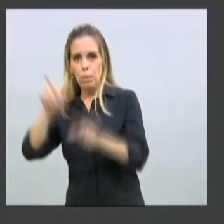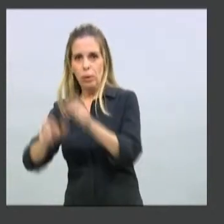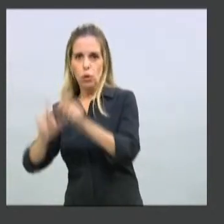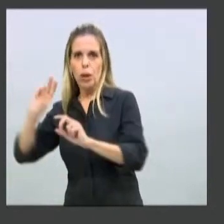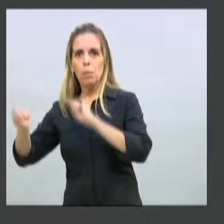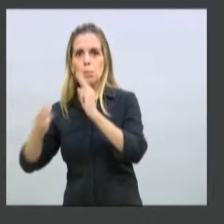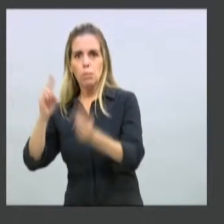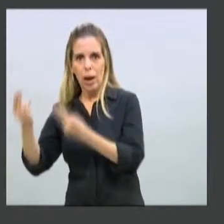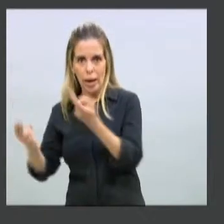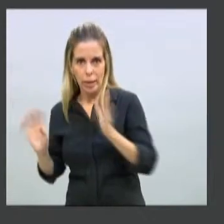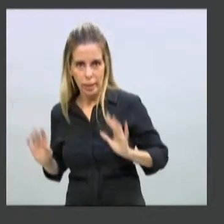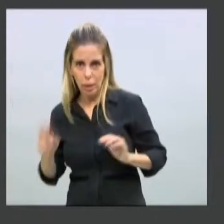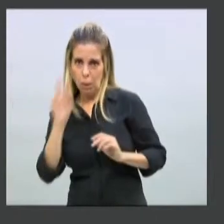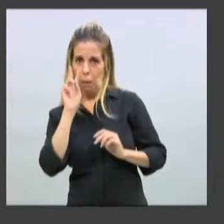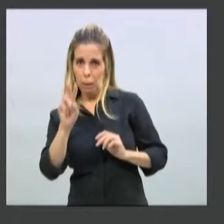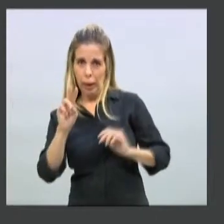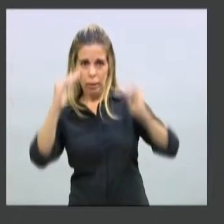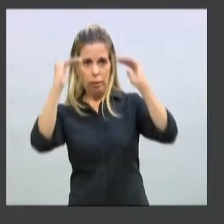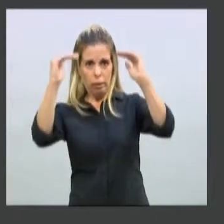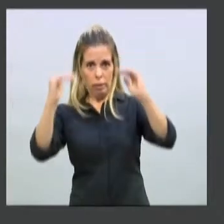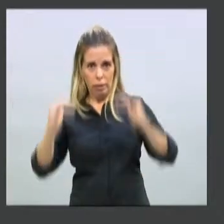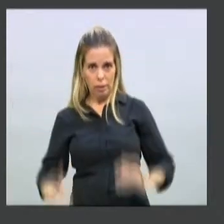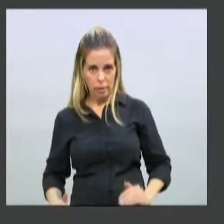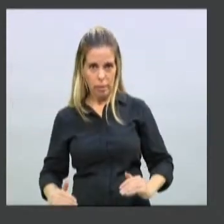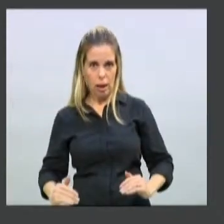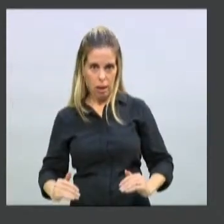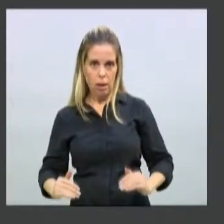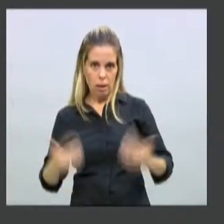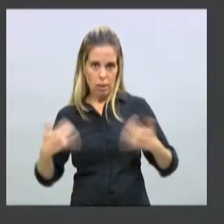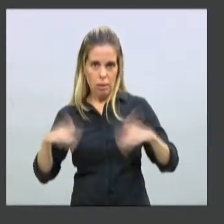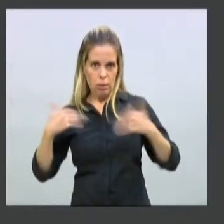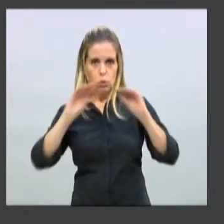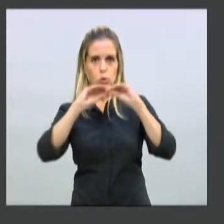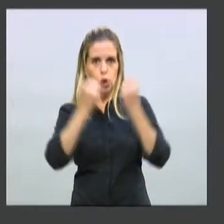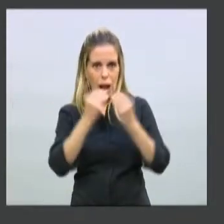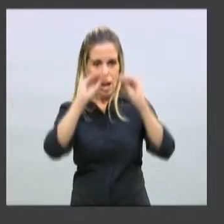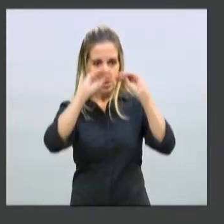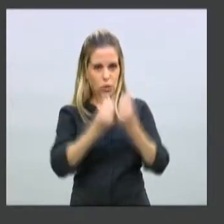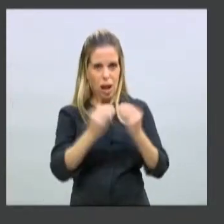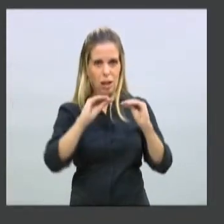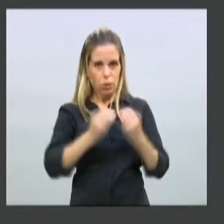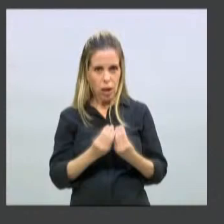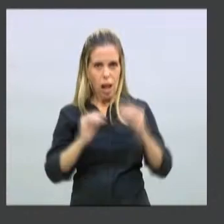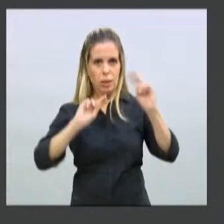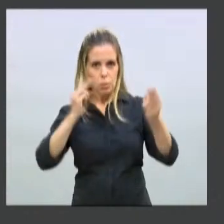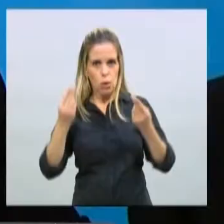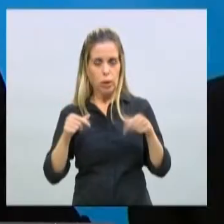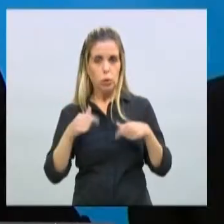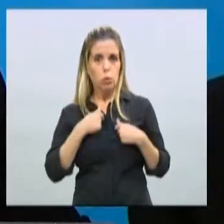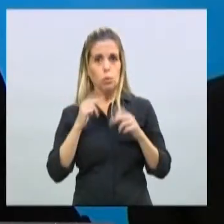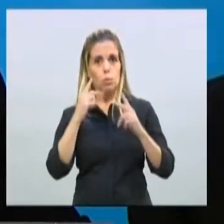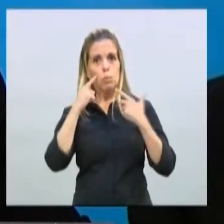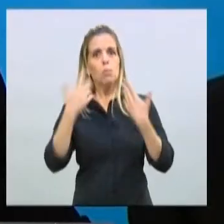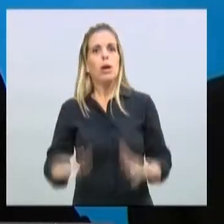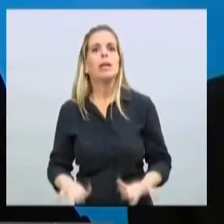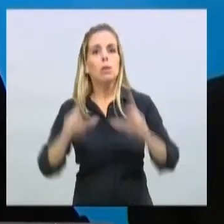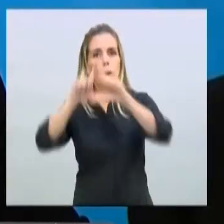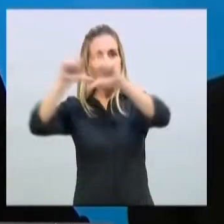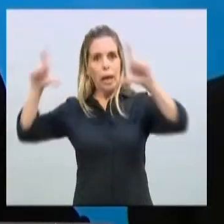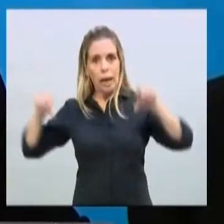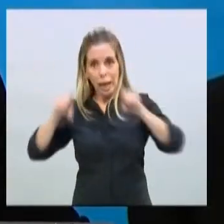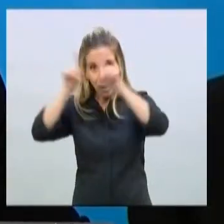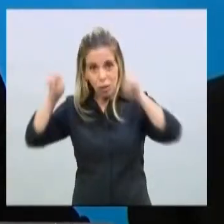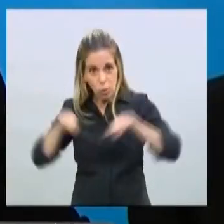Pueden ver los números del resto. Y les muestro esto para que se den cuenta que tiene sentido